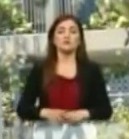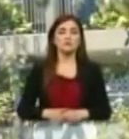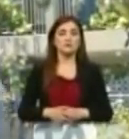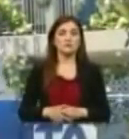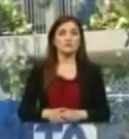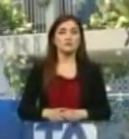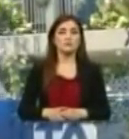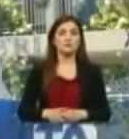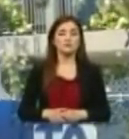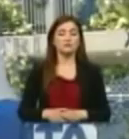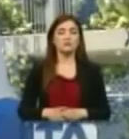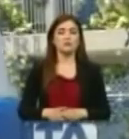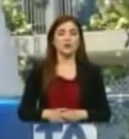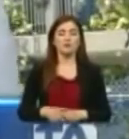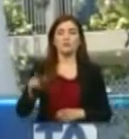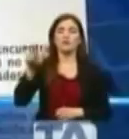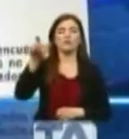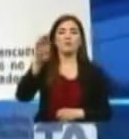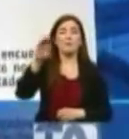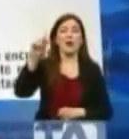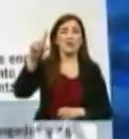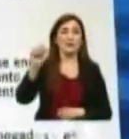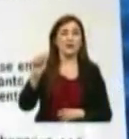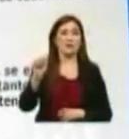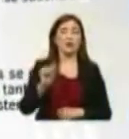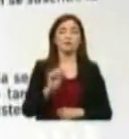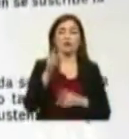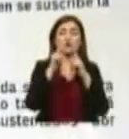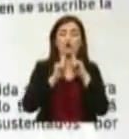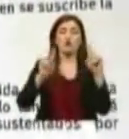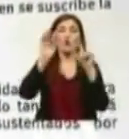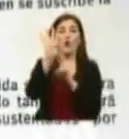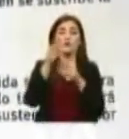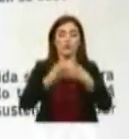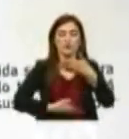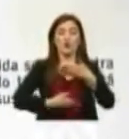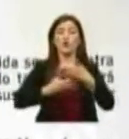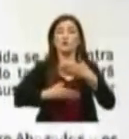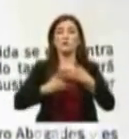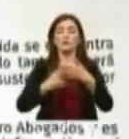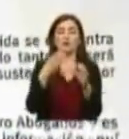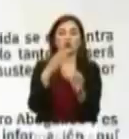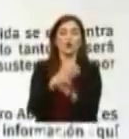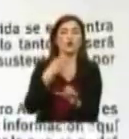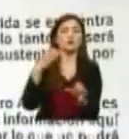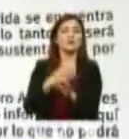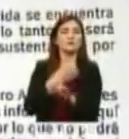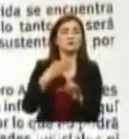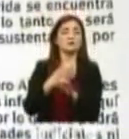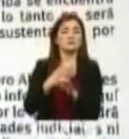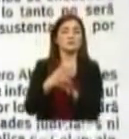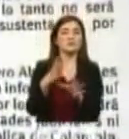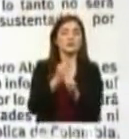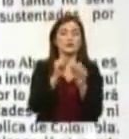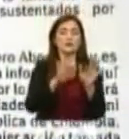Además, el activista político Fernando Balda publicó esta mañana 4 documentos que revelarían una cotización que habría